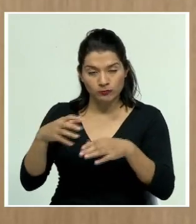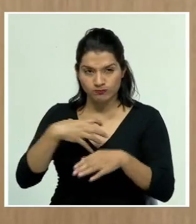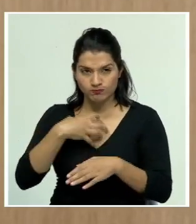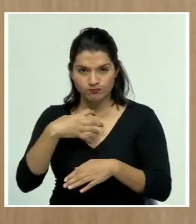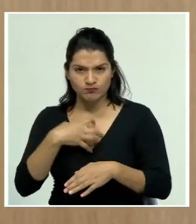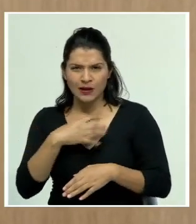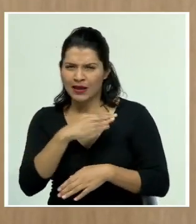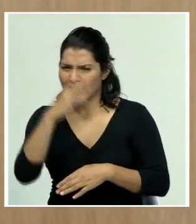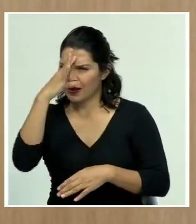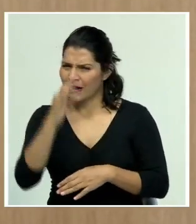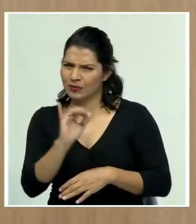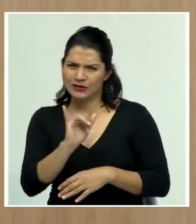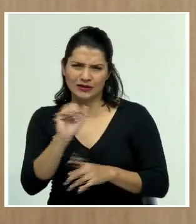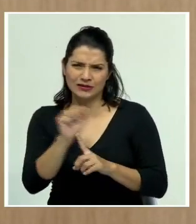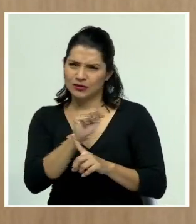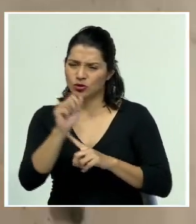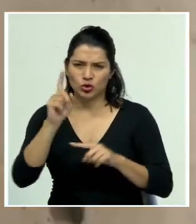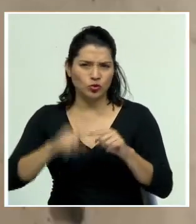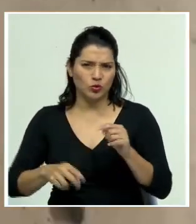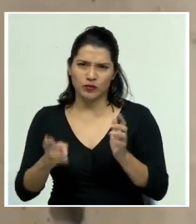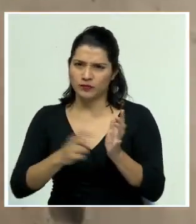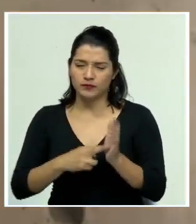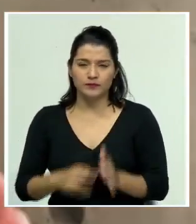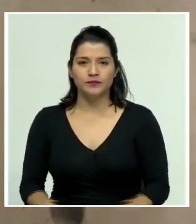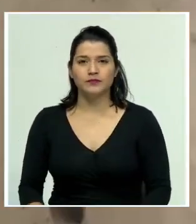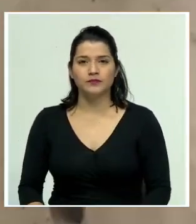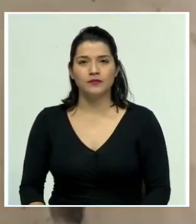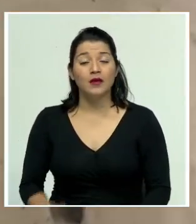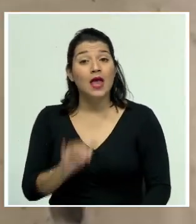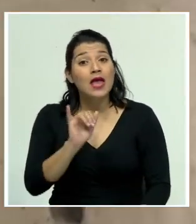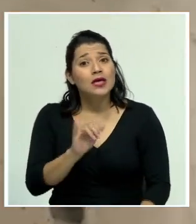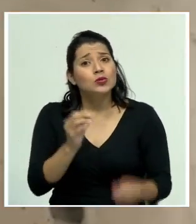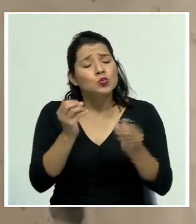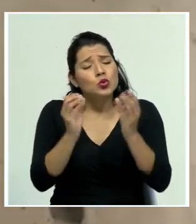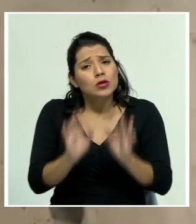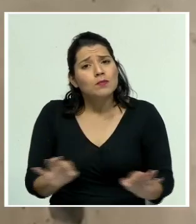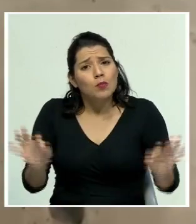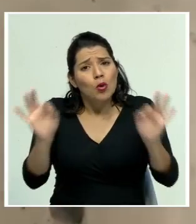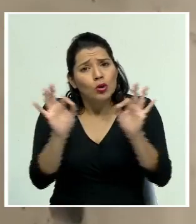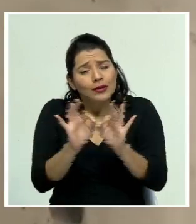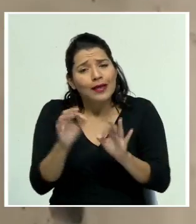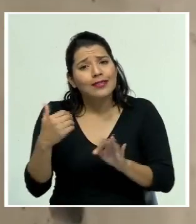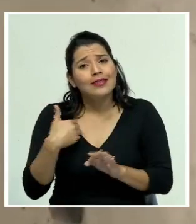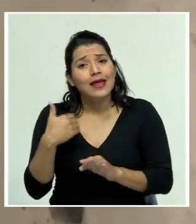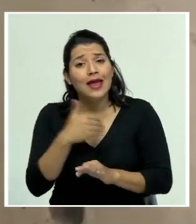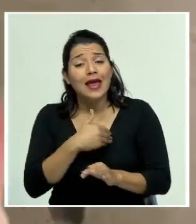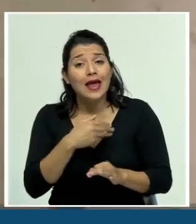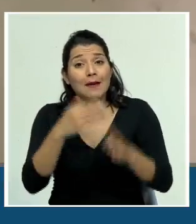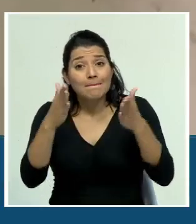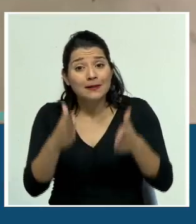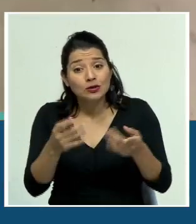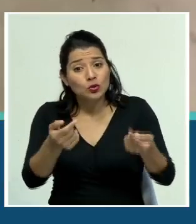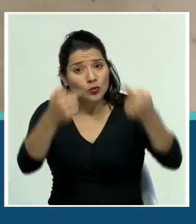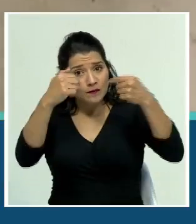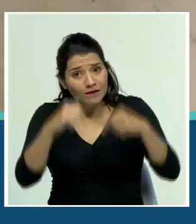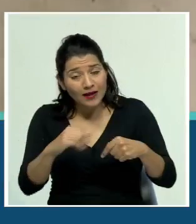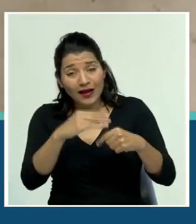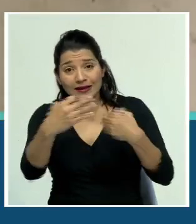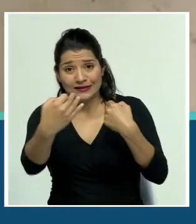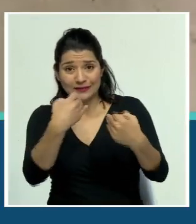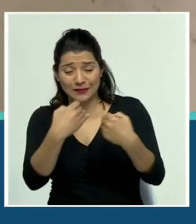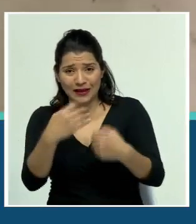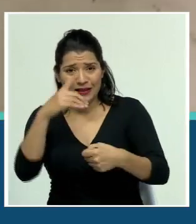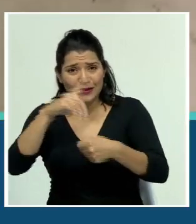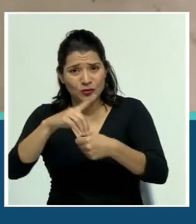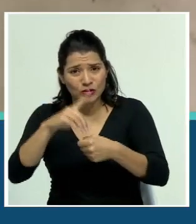no puede repetirse esta situación en adelante. Es de suma importancia que el señor ministro se apersone y rinda cuentas a los diputados.